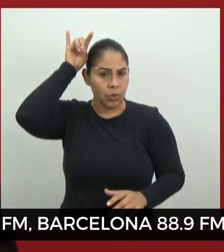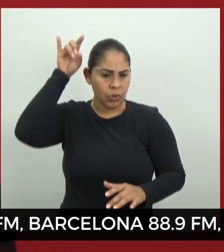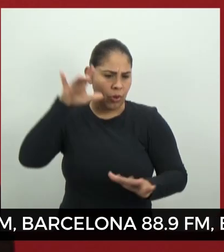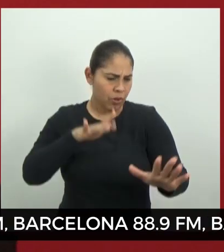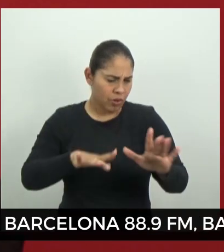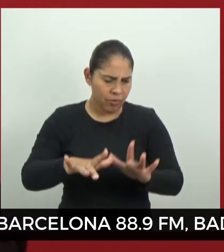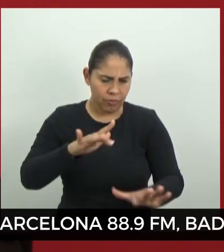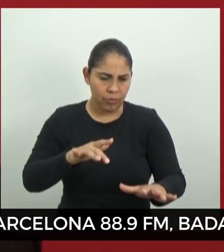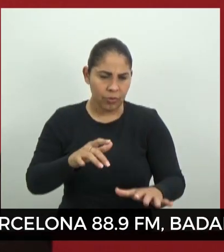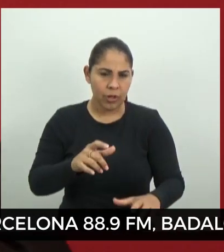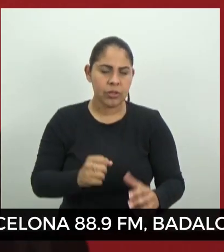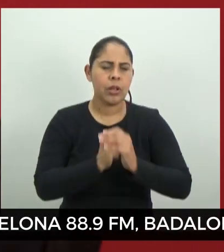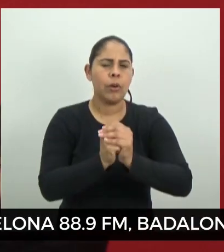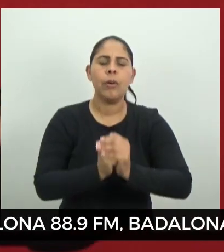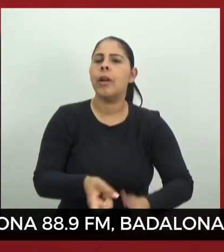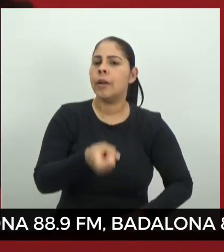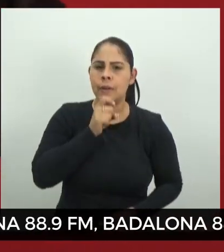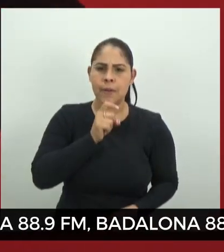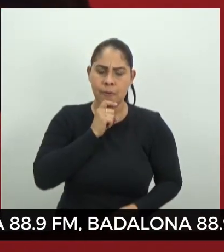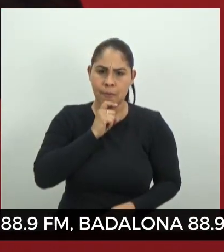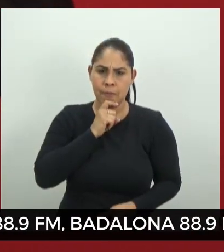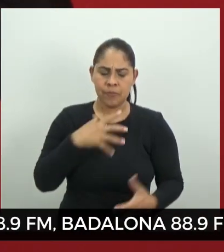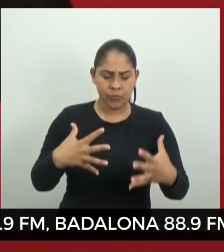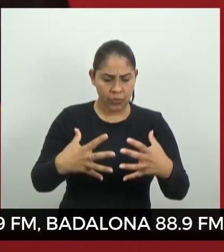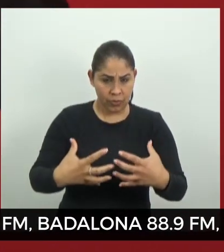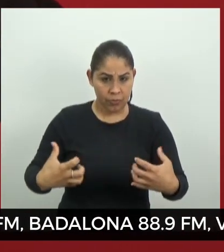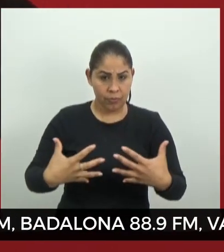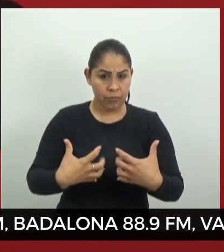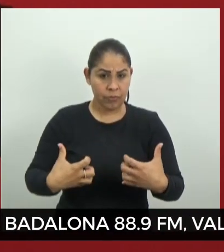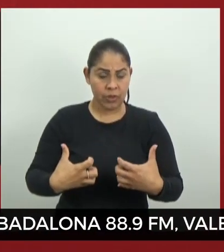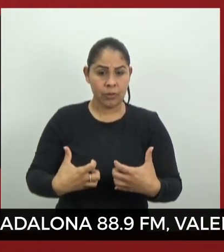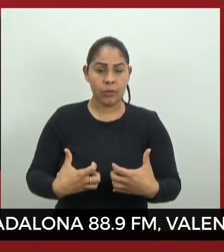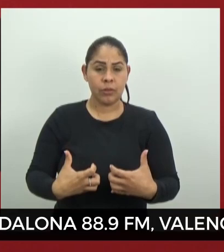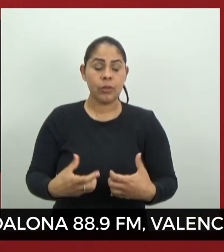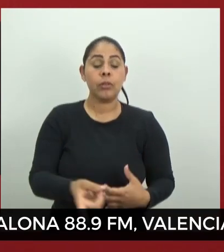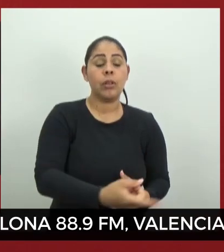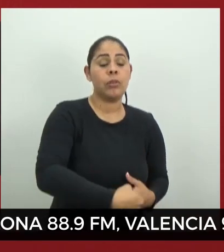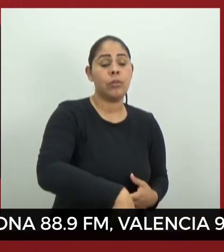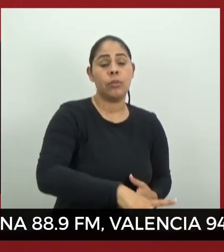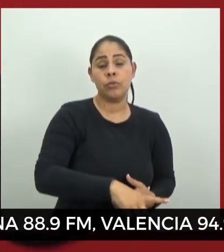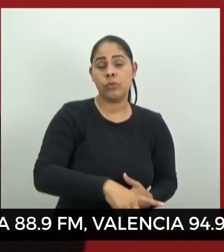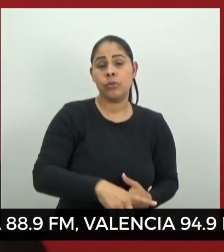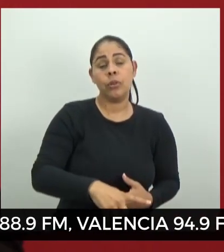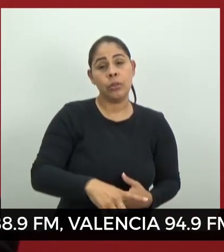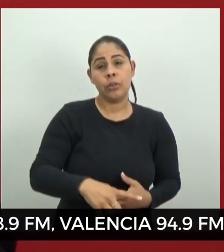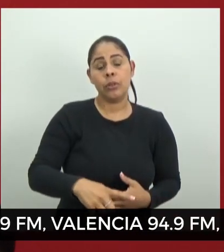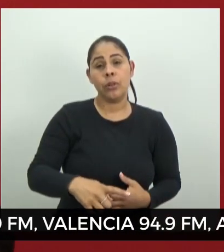que me acompañes a un texto. Un texto que nos va a ayudar a comprender las